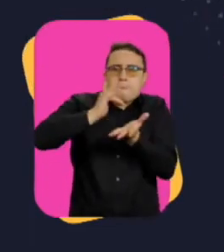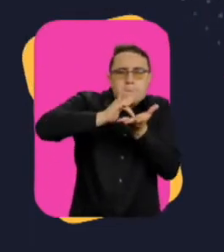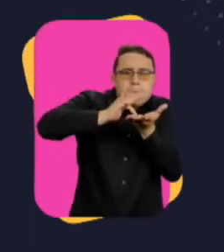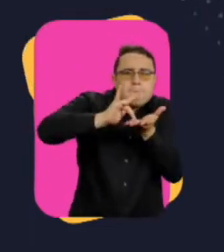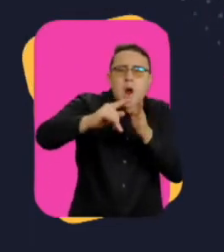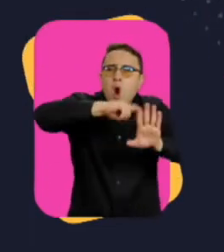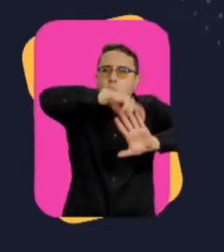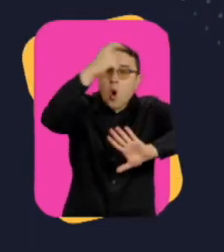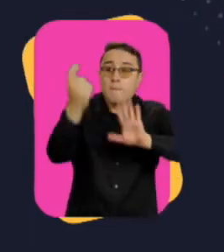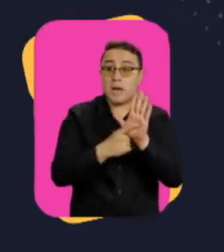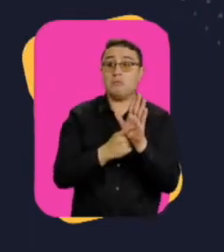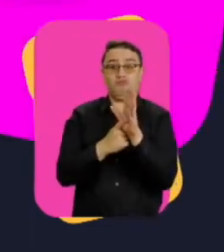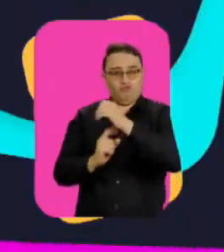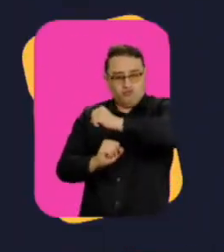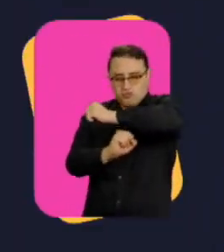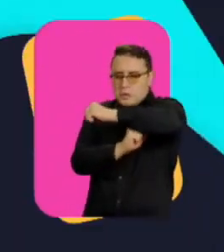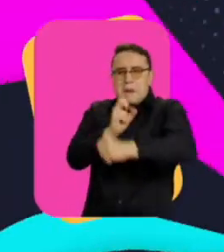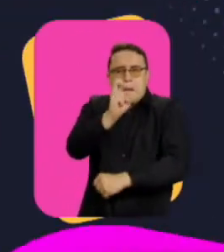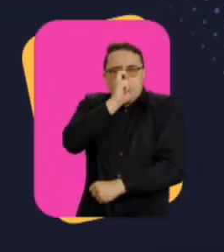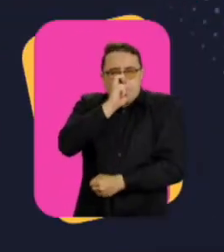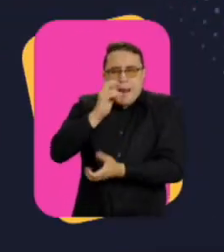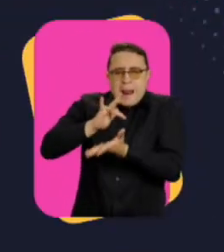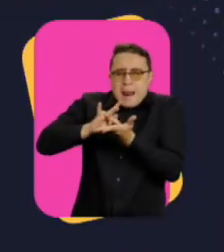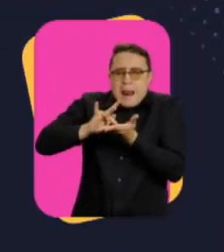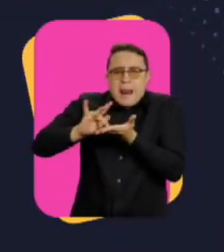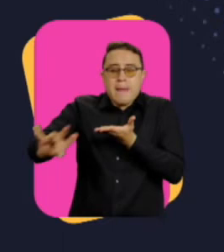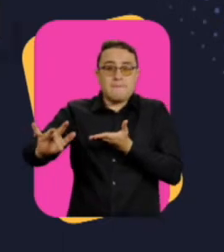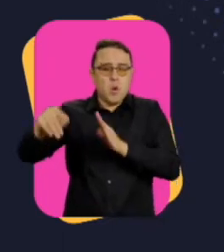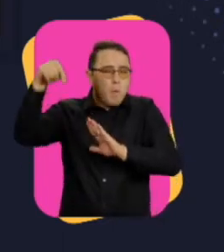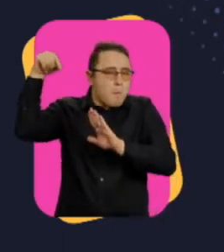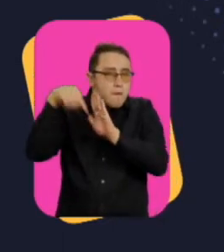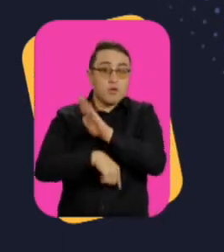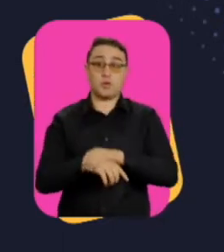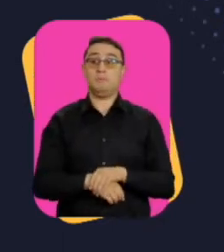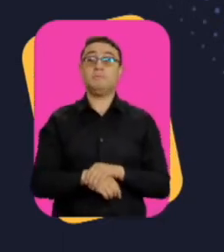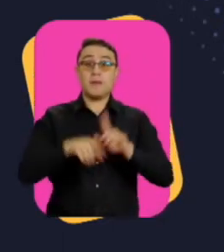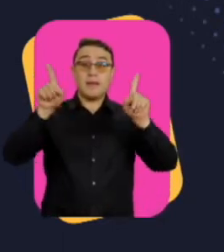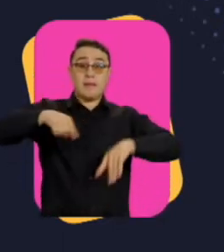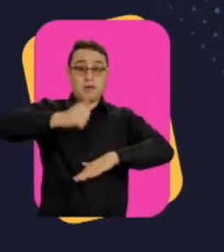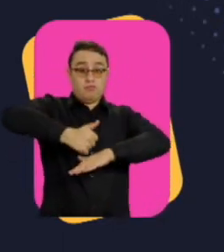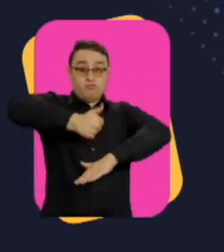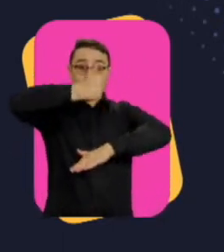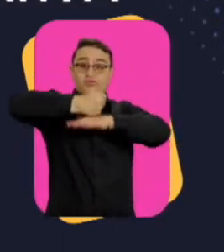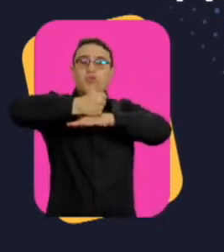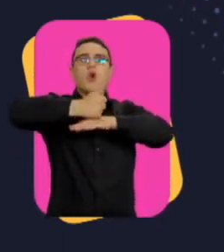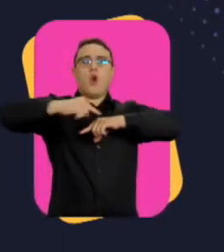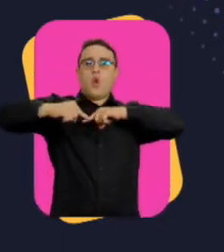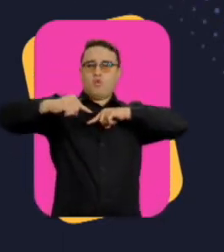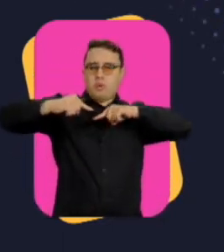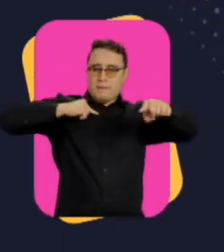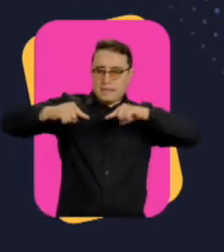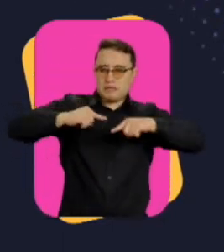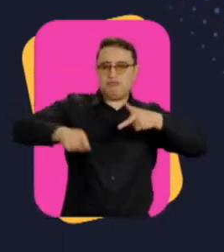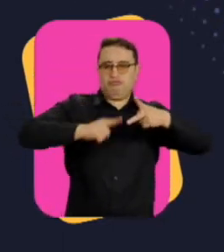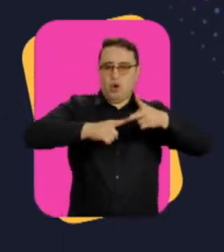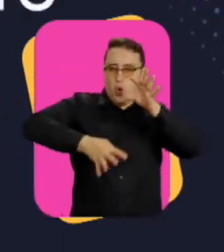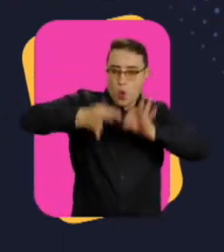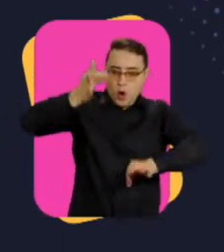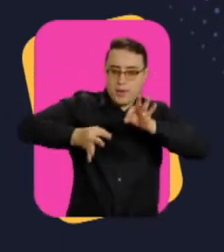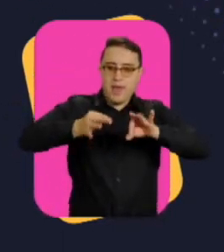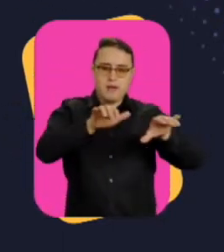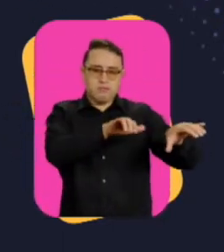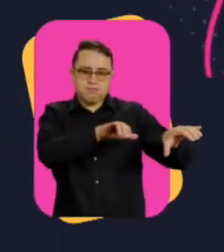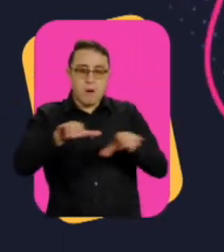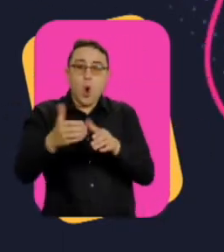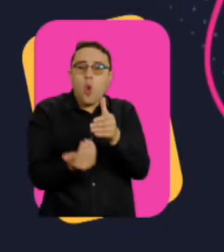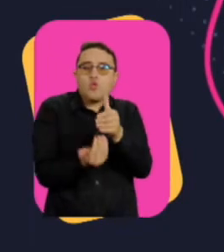de limpieza profunda. Asimismo, la Dirección Jurídica y Administrativa dispuso de otras acciones